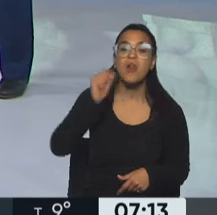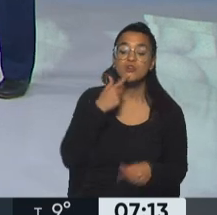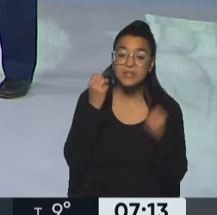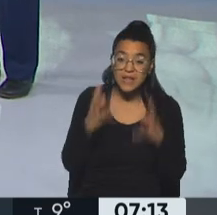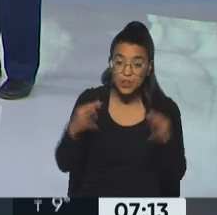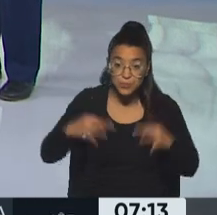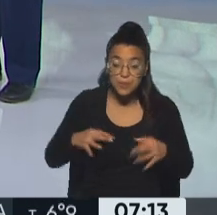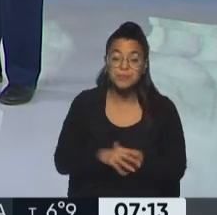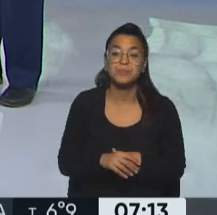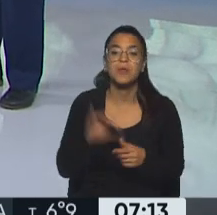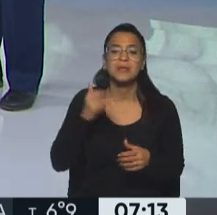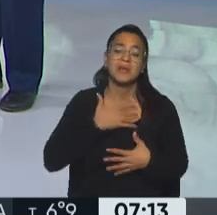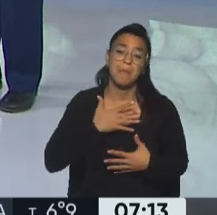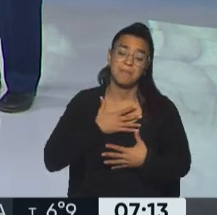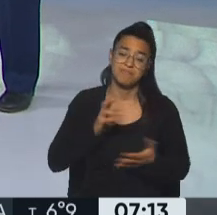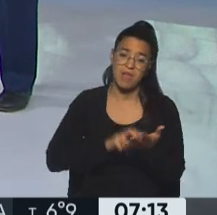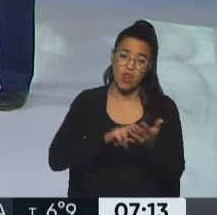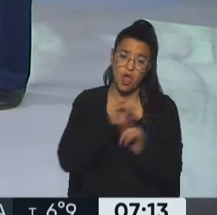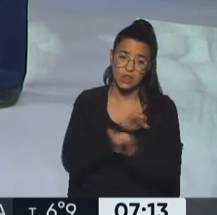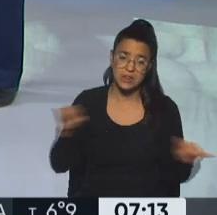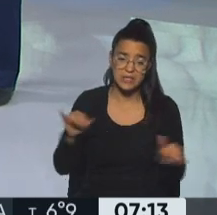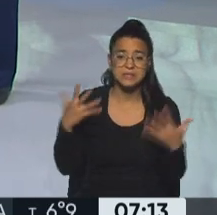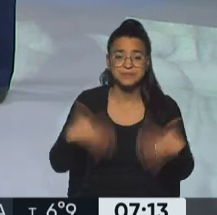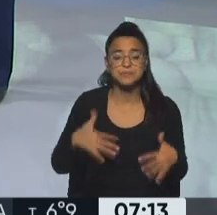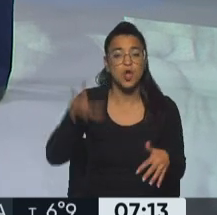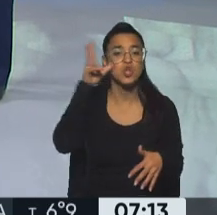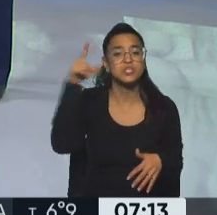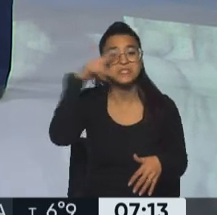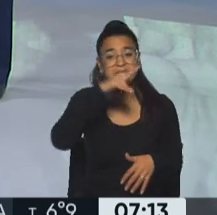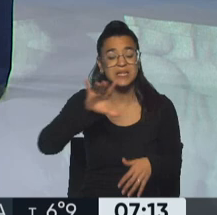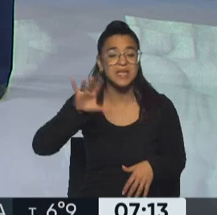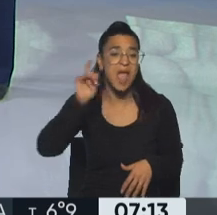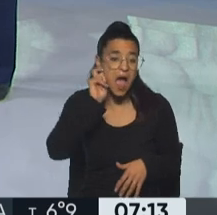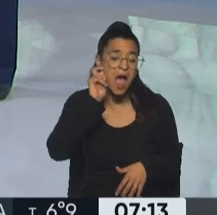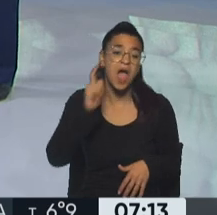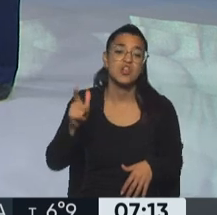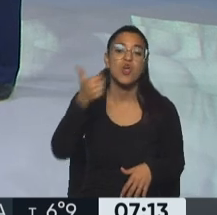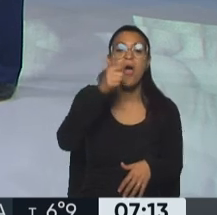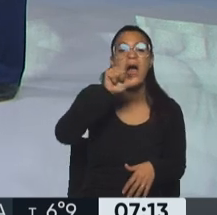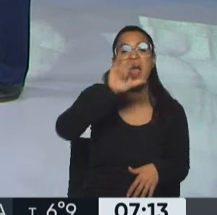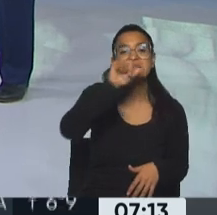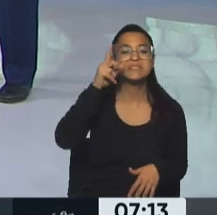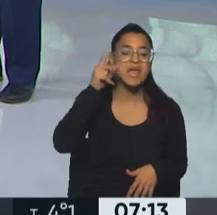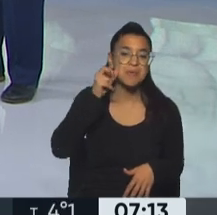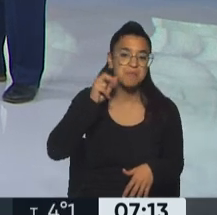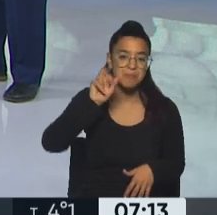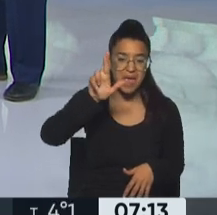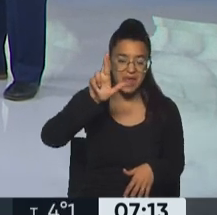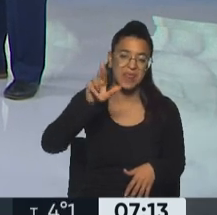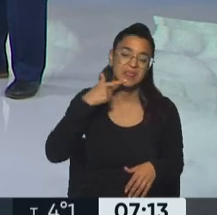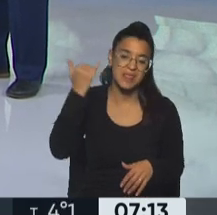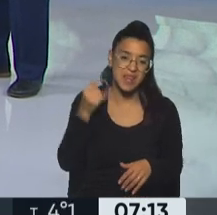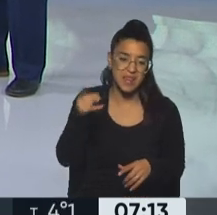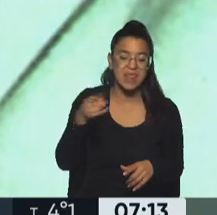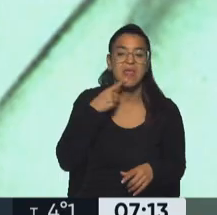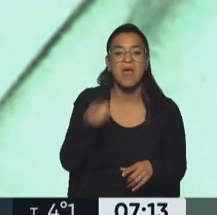pero bueno en los 87 años ya sufría mal de alzheimer hace 10 horas oa caballo el